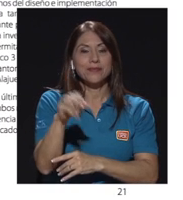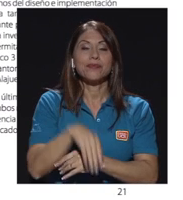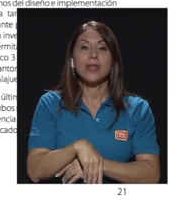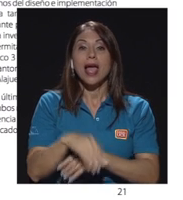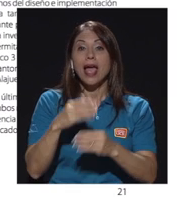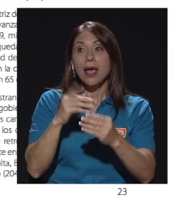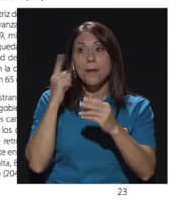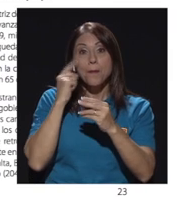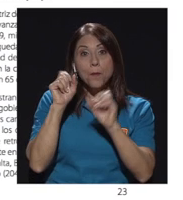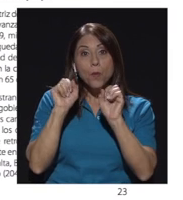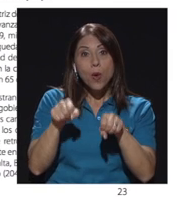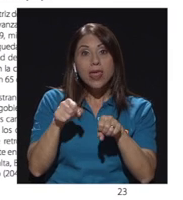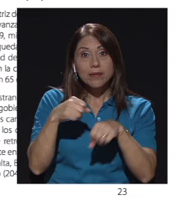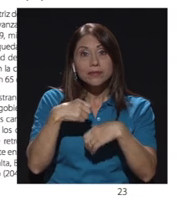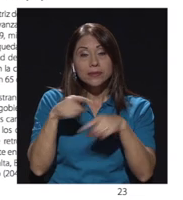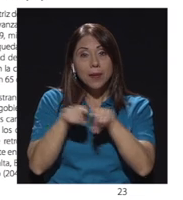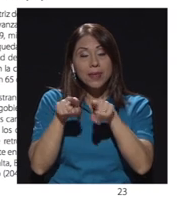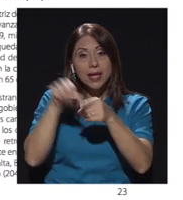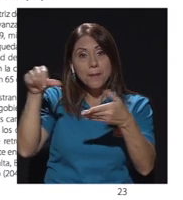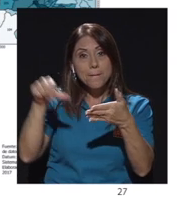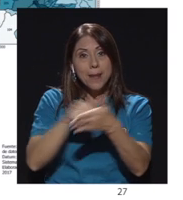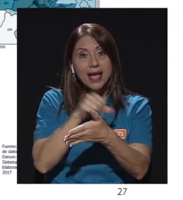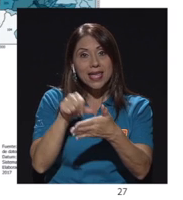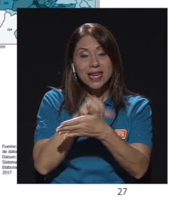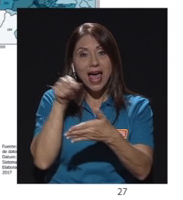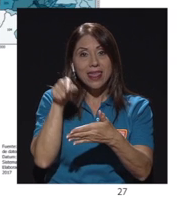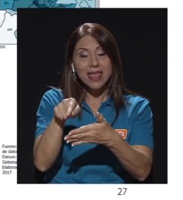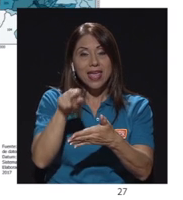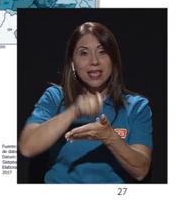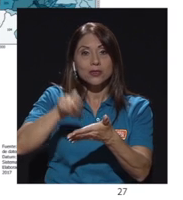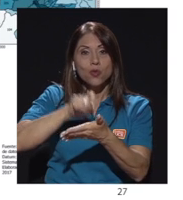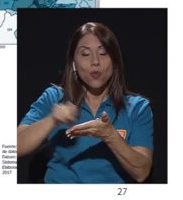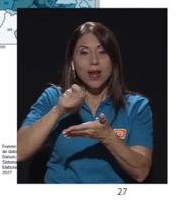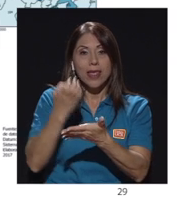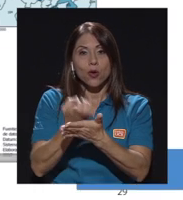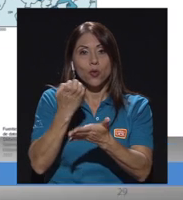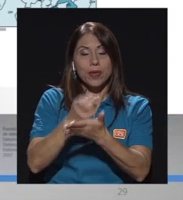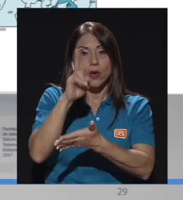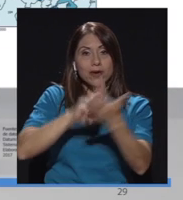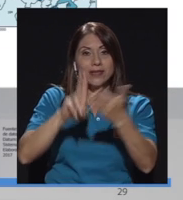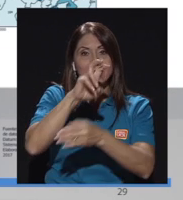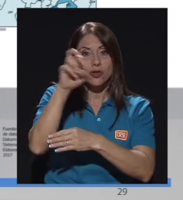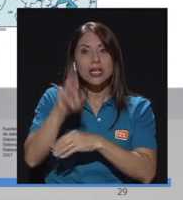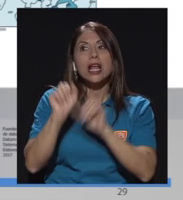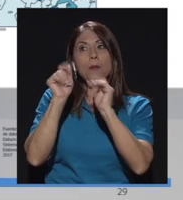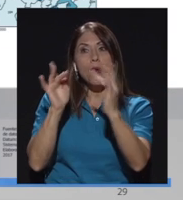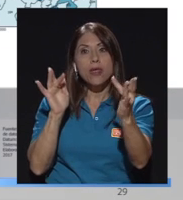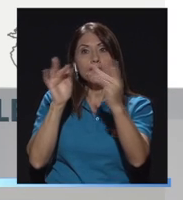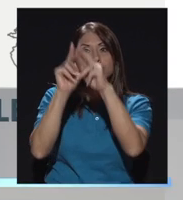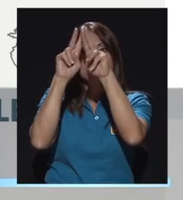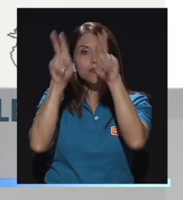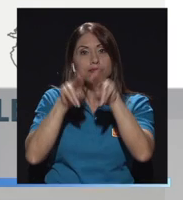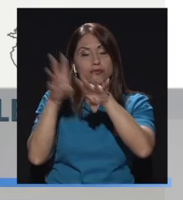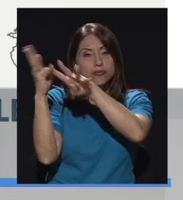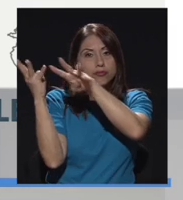digital del documento puede descargarse en la página de la Escuela de Economía de la Universidad de Costa Rica, en la dirección